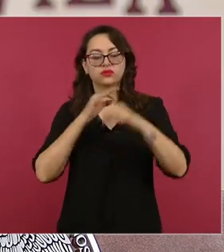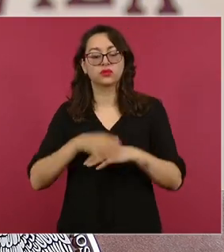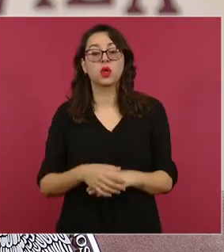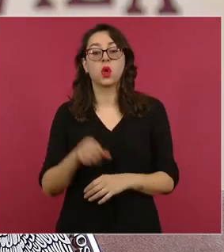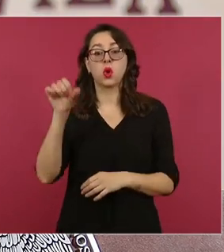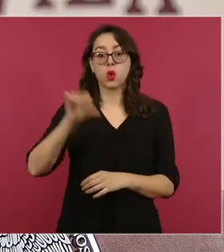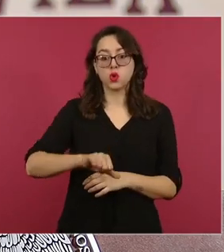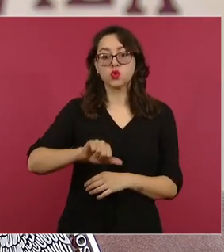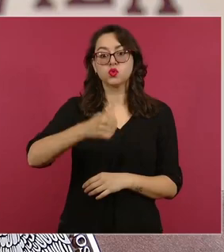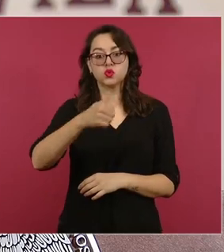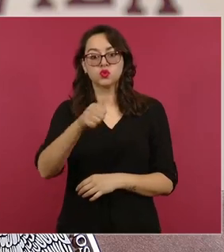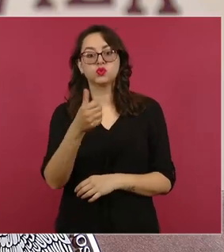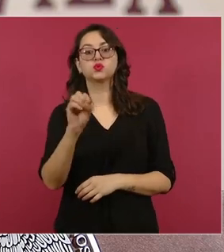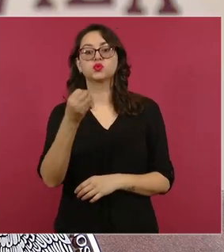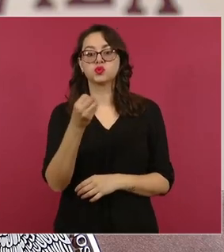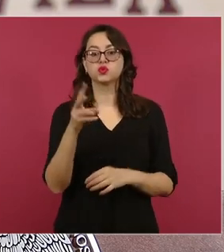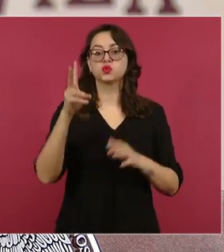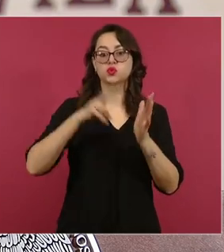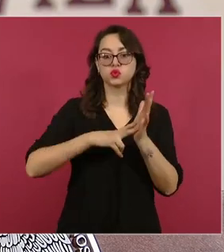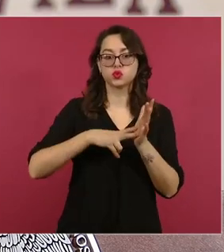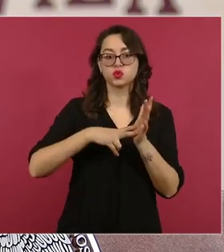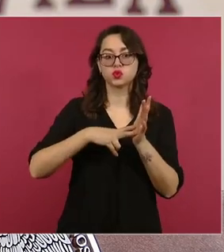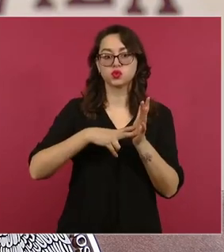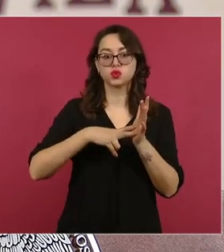11 de octubre de